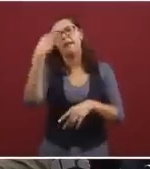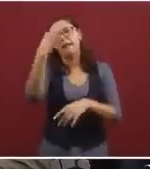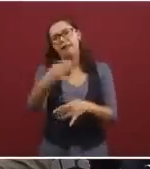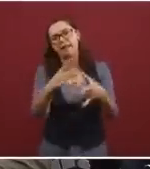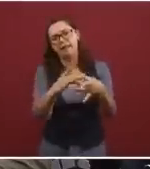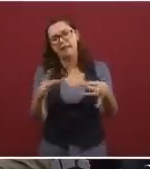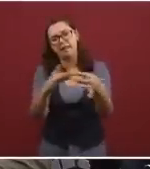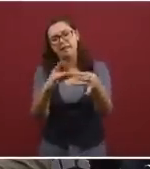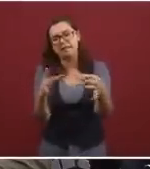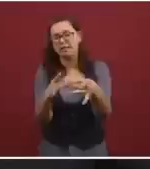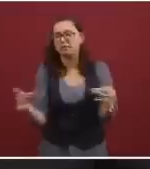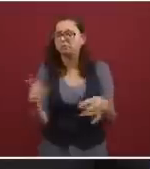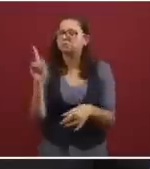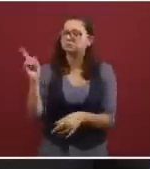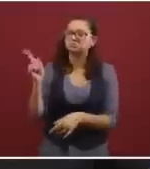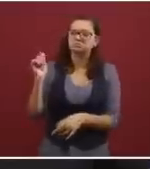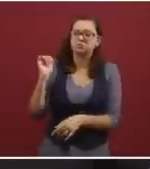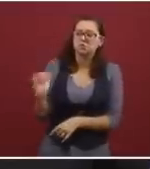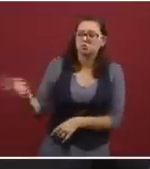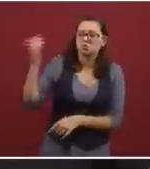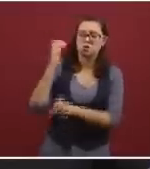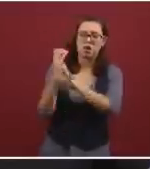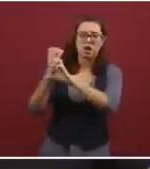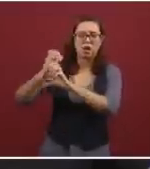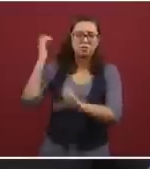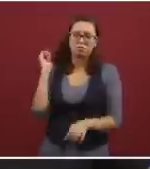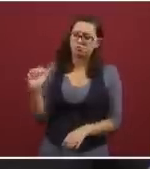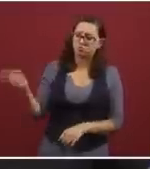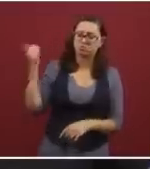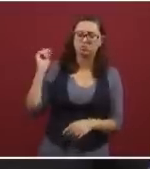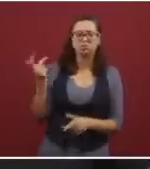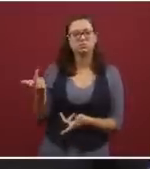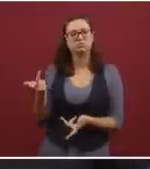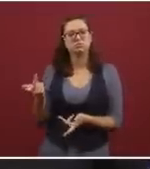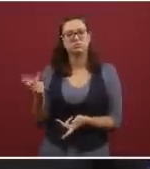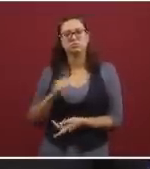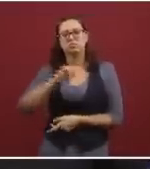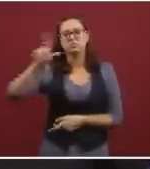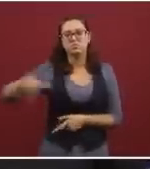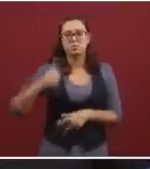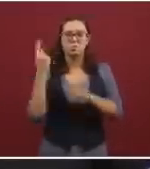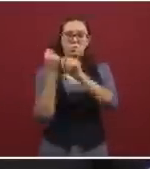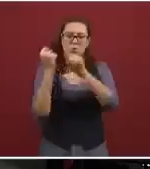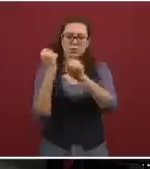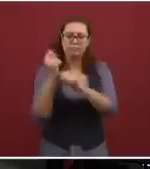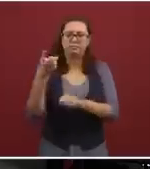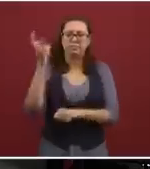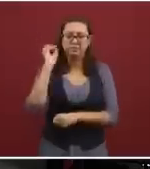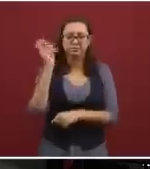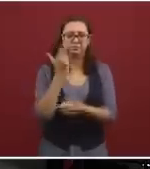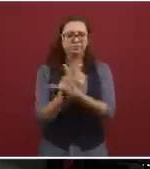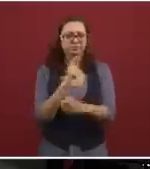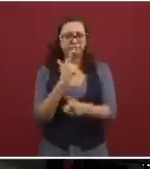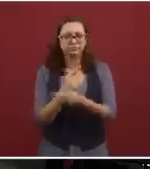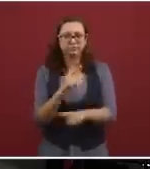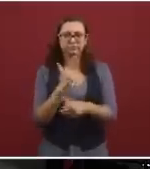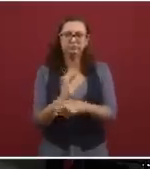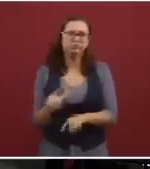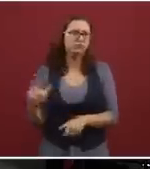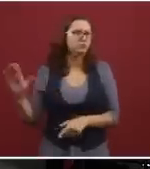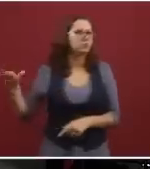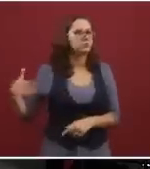en camiones, y después cuando llegan a las centrales camioneras toman transporte público, peceros, taxis, y están a la